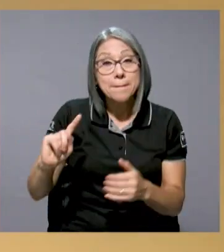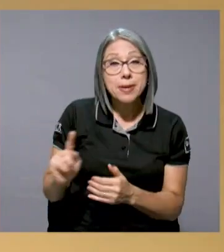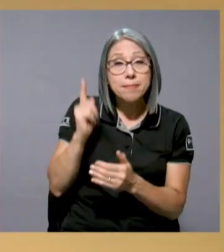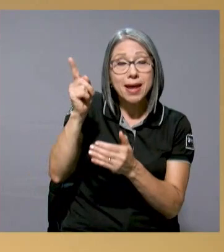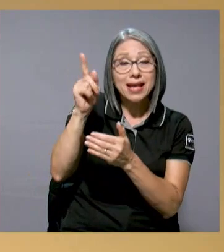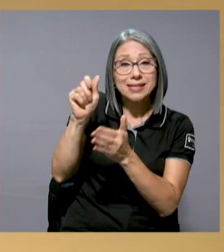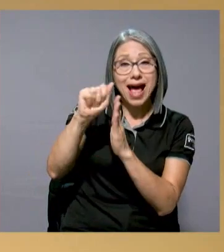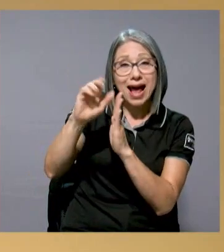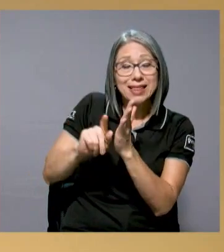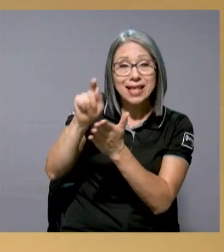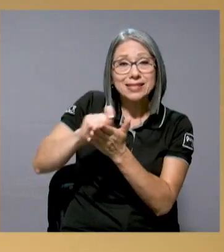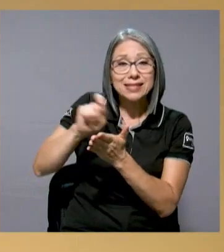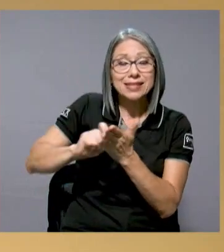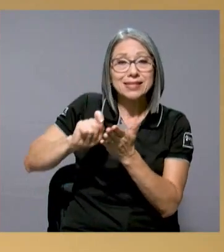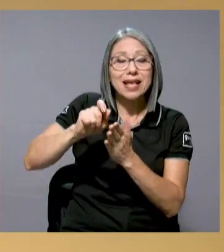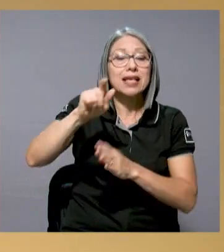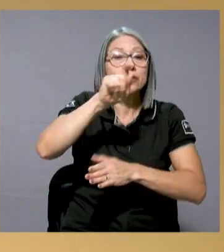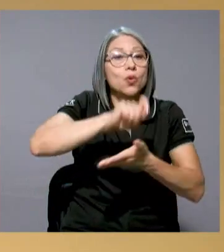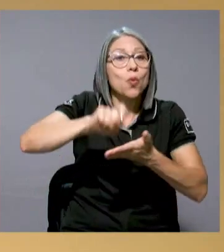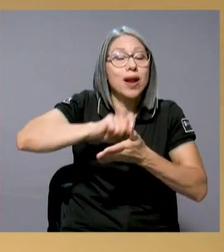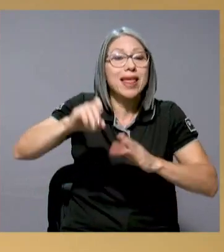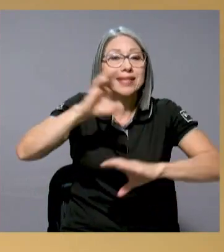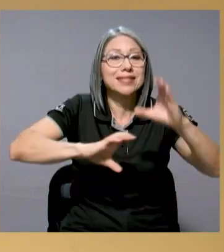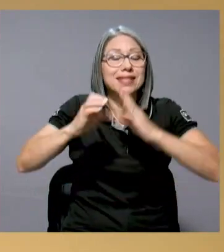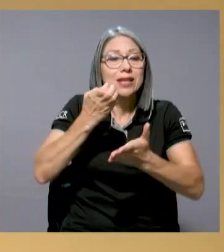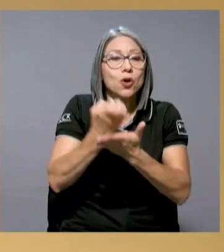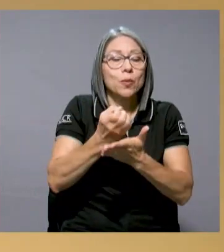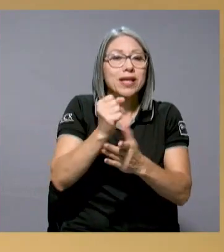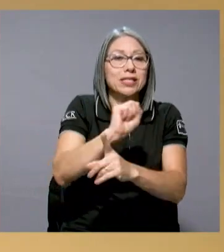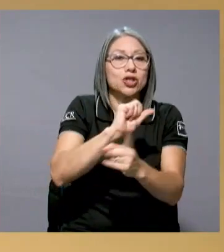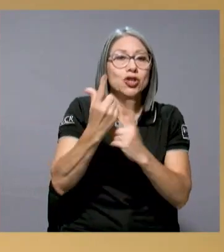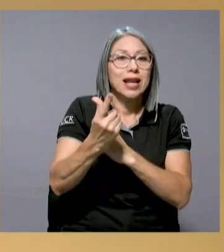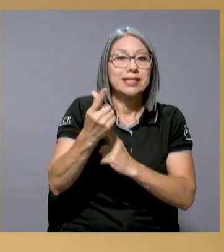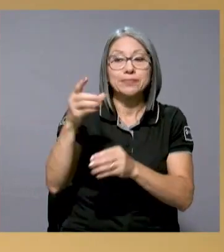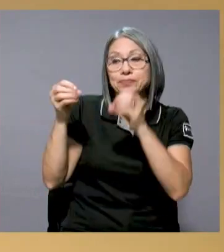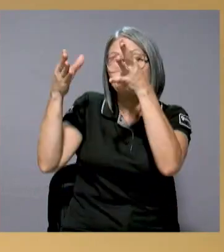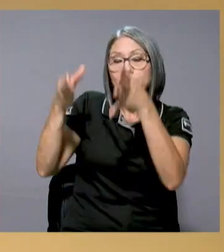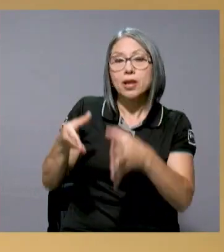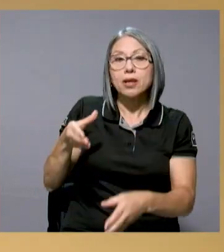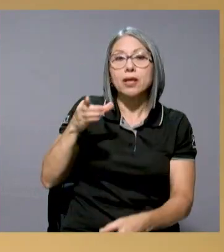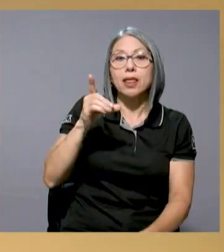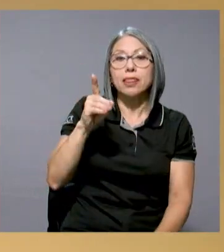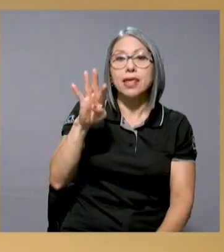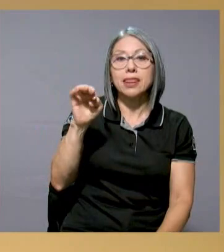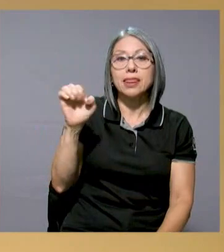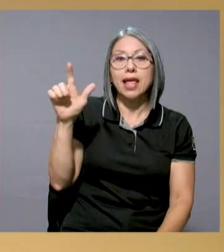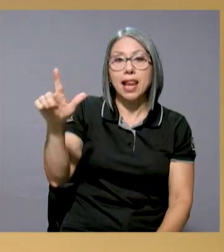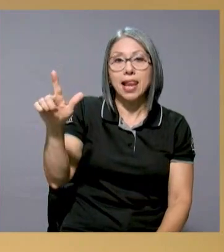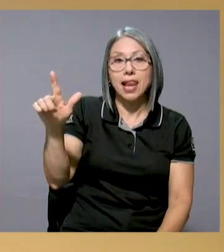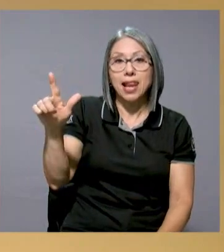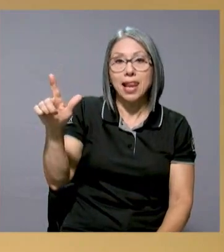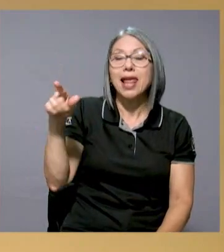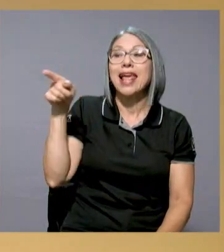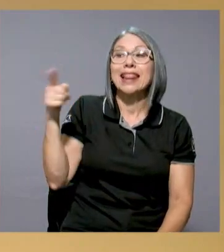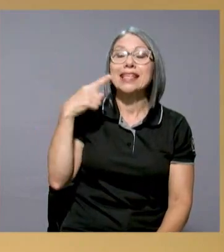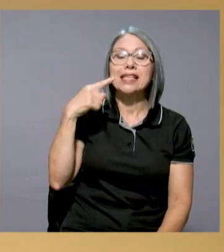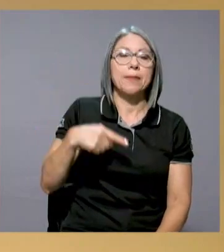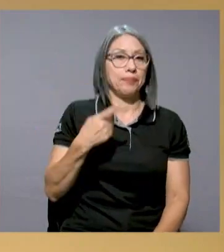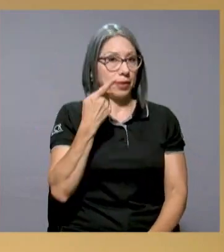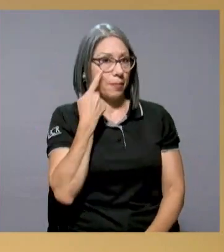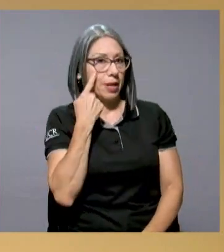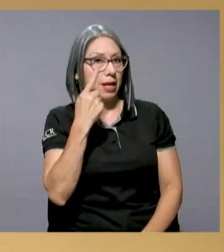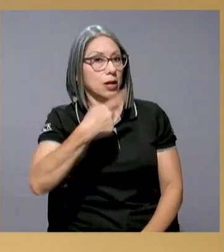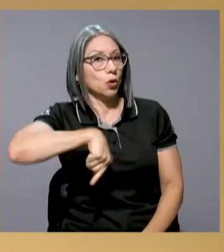Económicas y Sociales, uno de los miembros, el profesor Dittel, comentaba, mire, nosotros ocupamos que lo que estudien